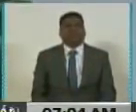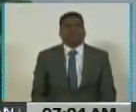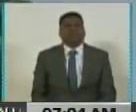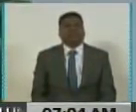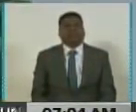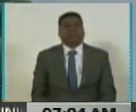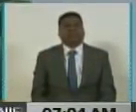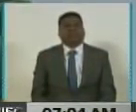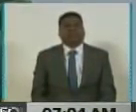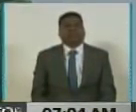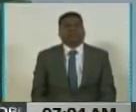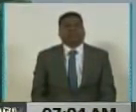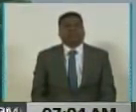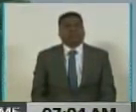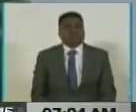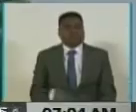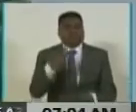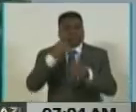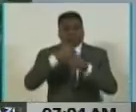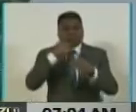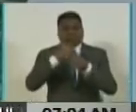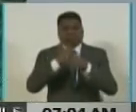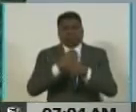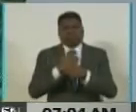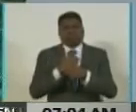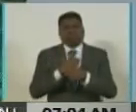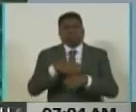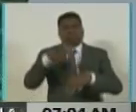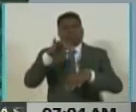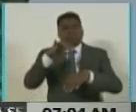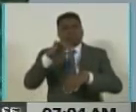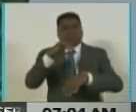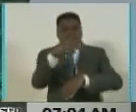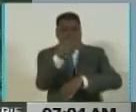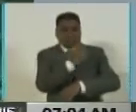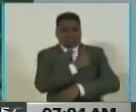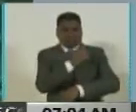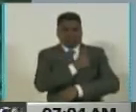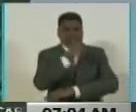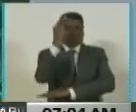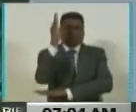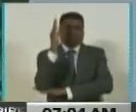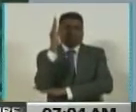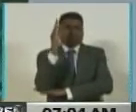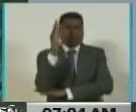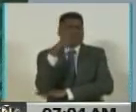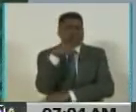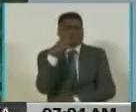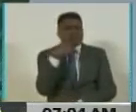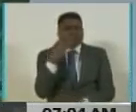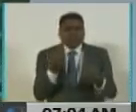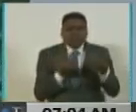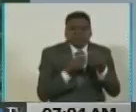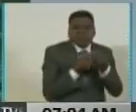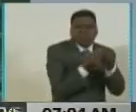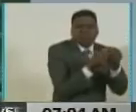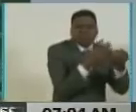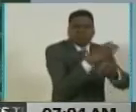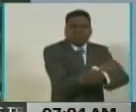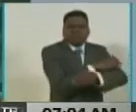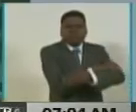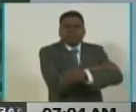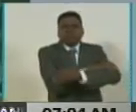Se dieron a la tarea de la Iglesia Venezolana, ha tomado una posición política muy afín a la oposición, y creo que entonces